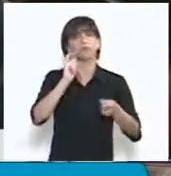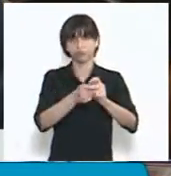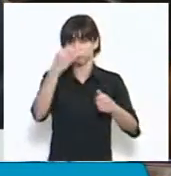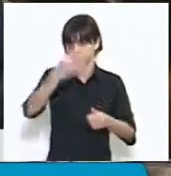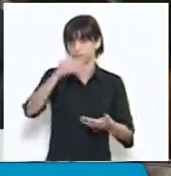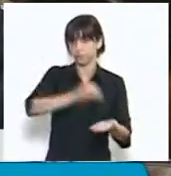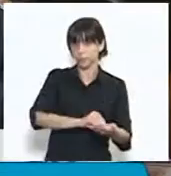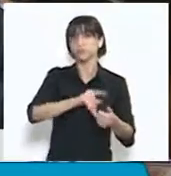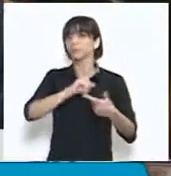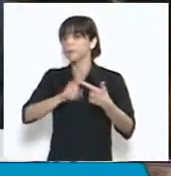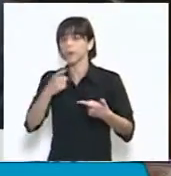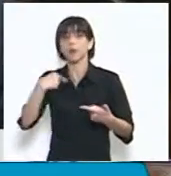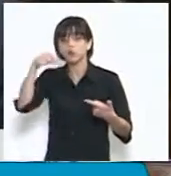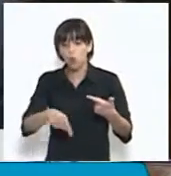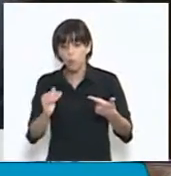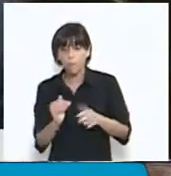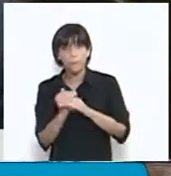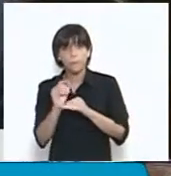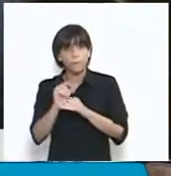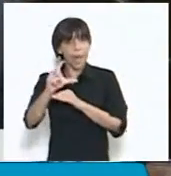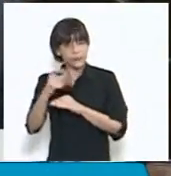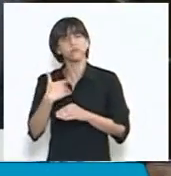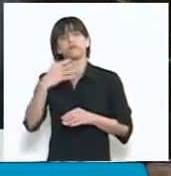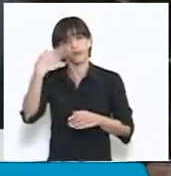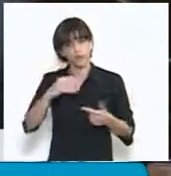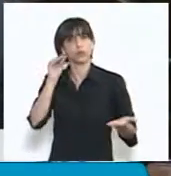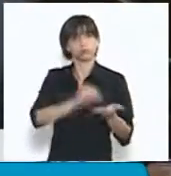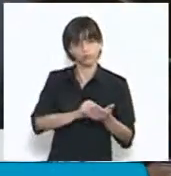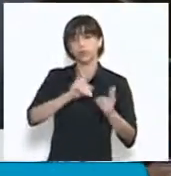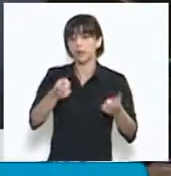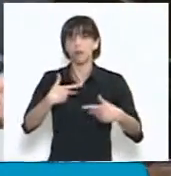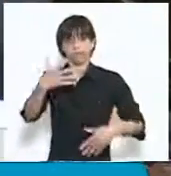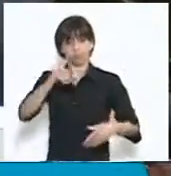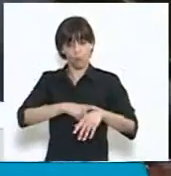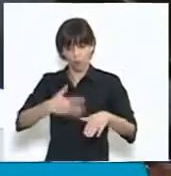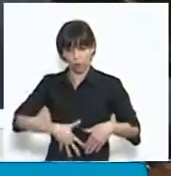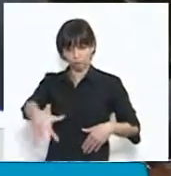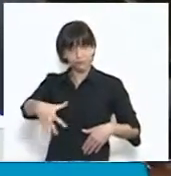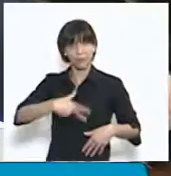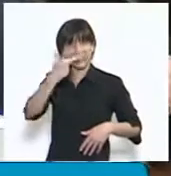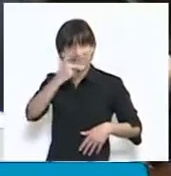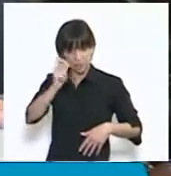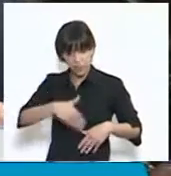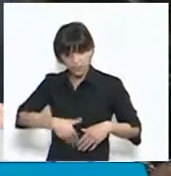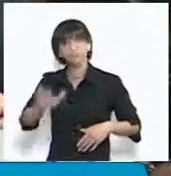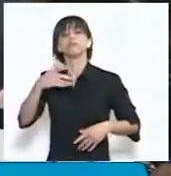Que la asignación por embarazo debía convertirse en una ley. Objeciones centrales que